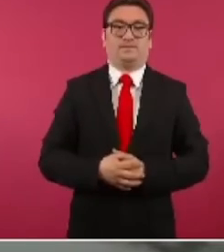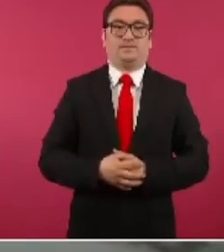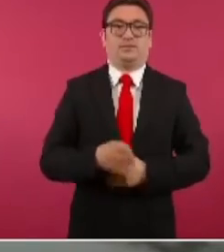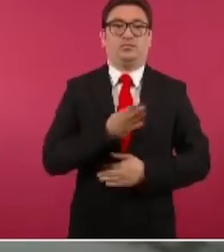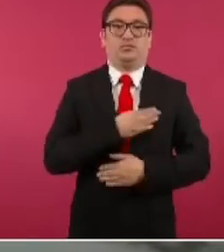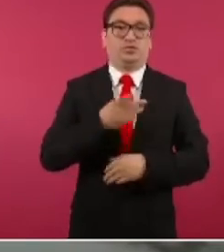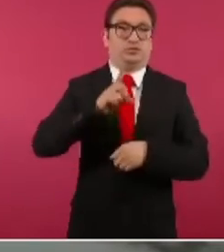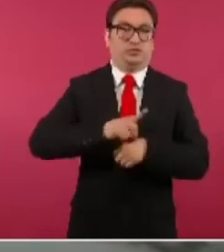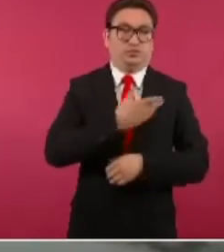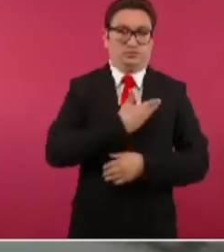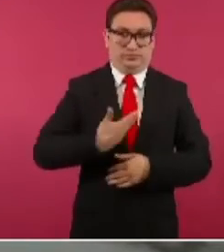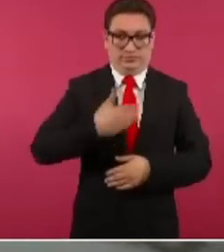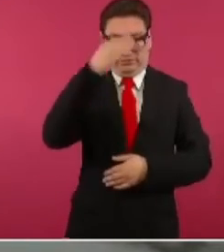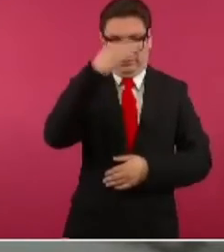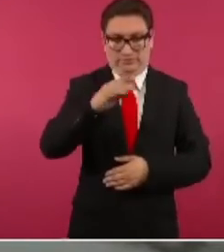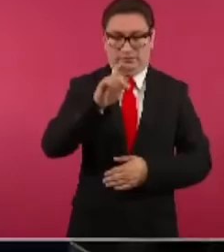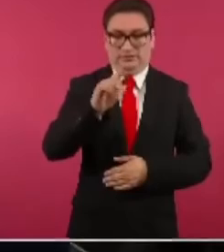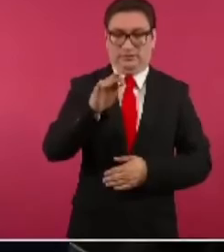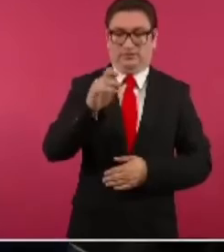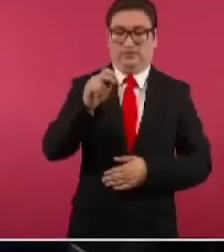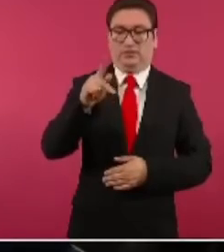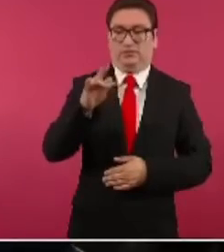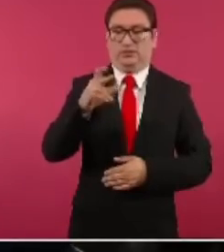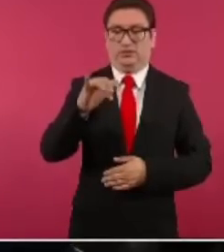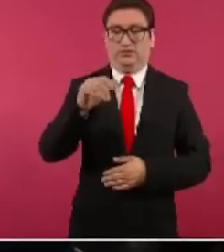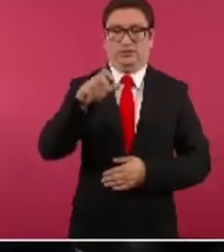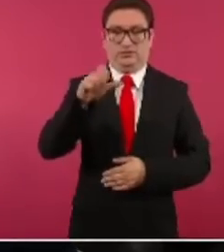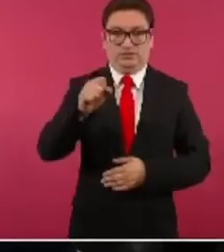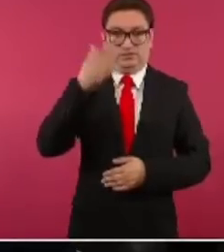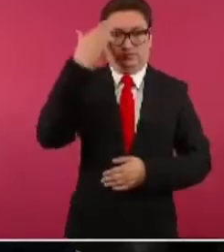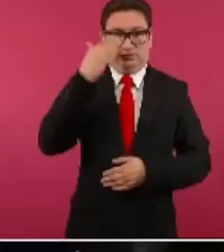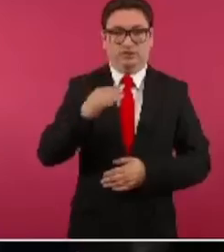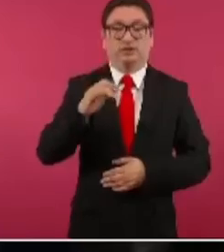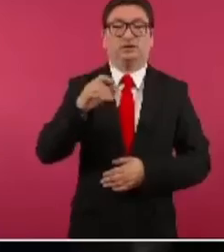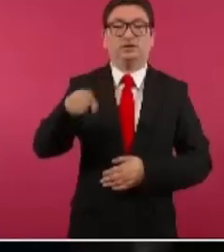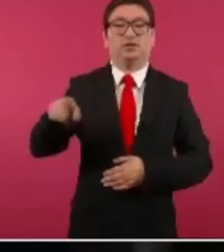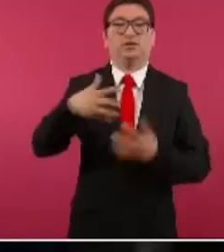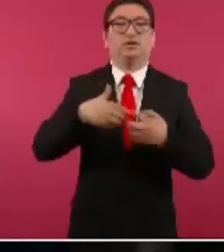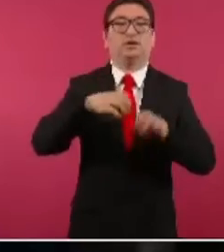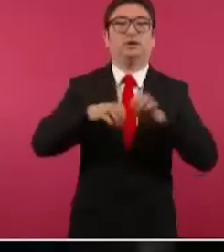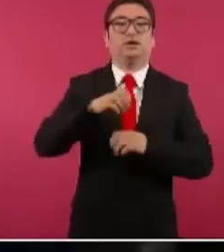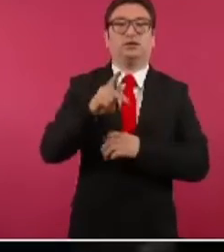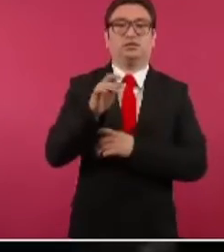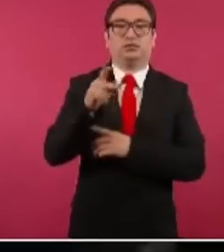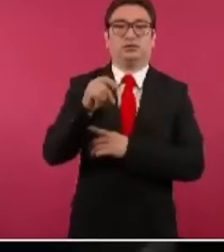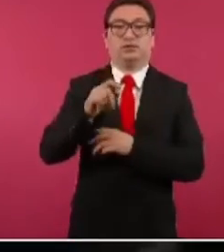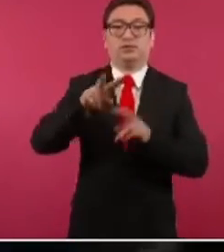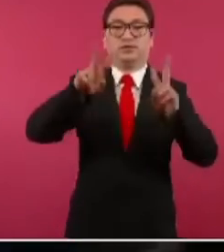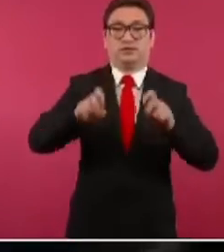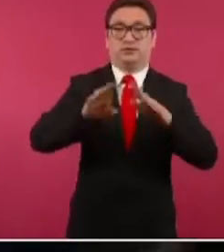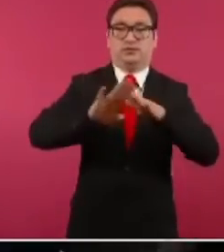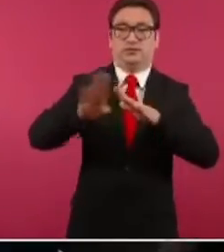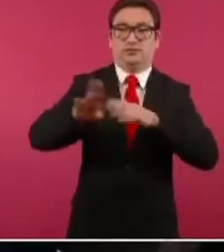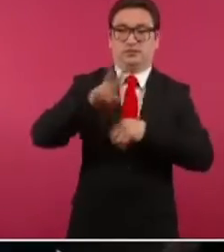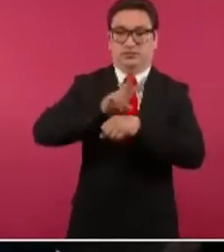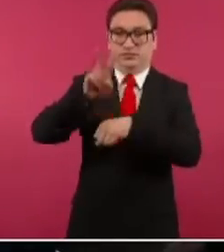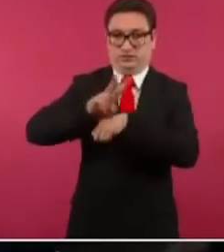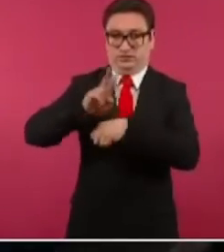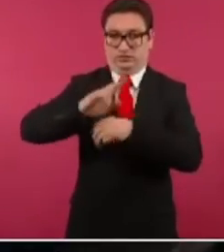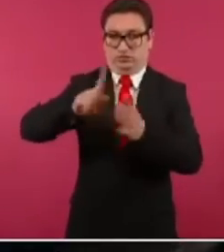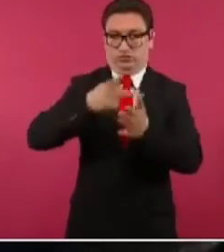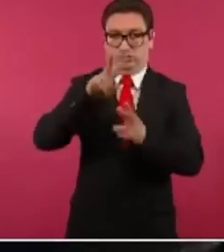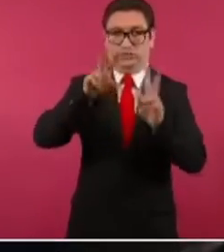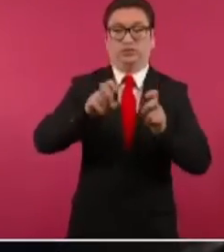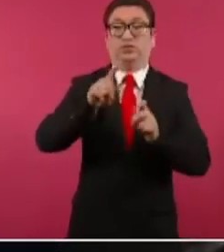Buenos días, señor presidente. Stephanie Palacios, de la Agencia Internacional Sputnik. Retomando el tema de los venezolanos, que había comentado que algunos a lo